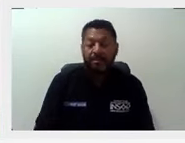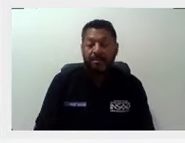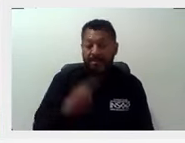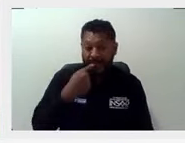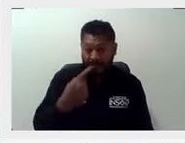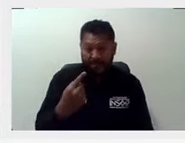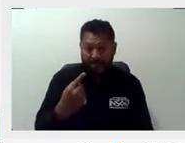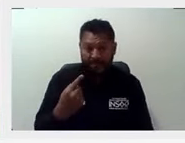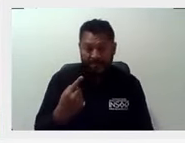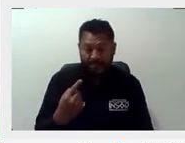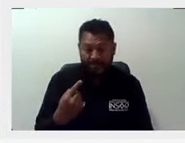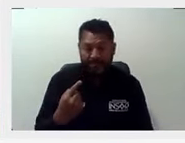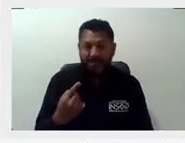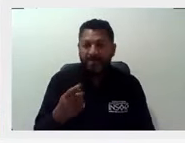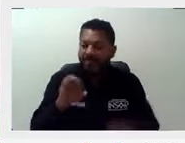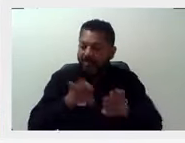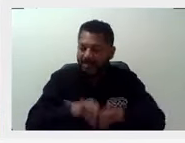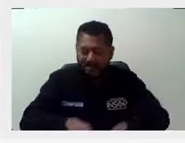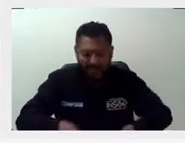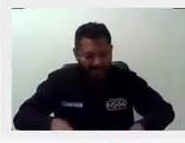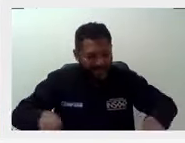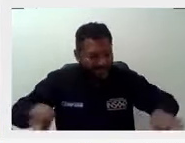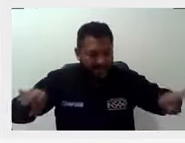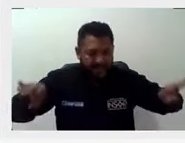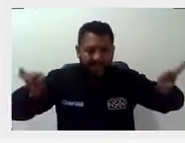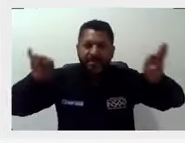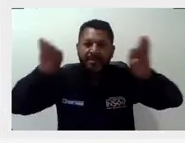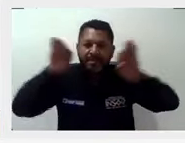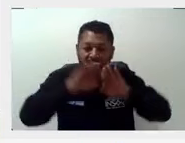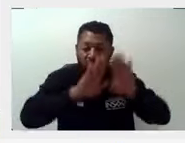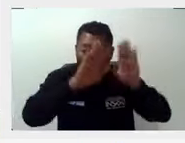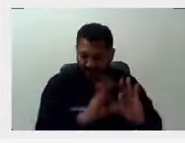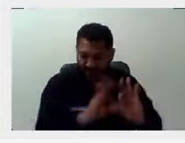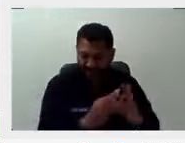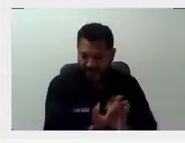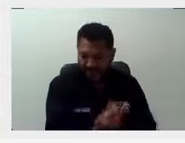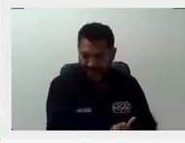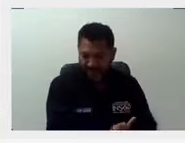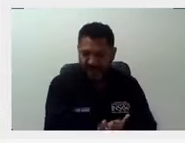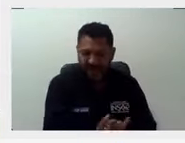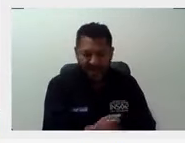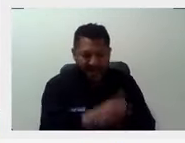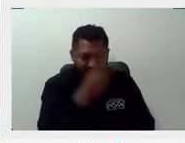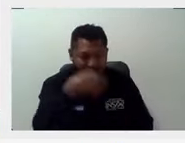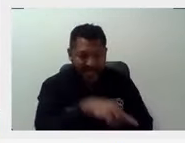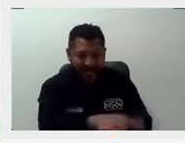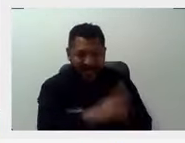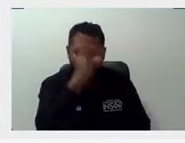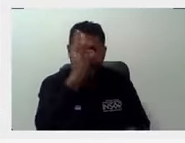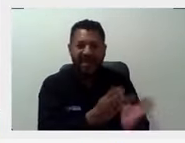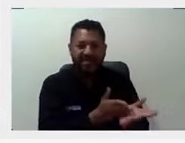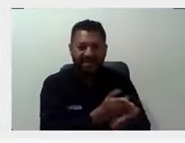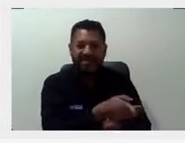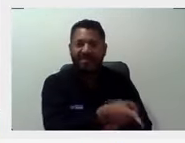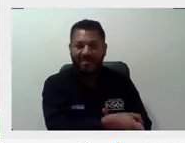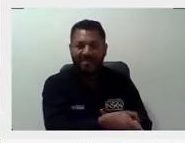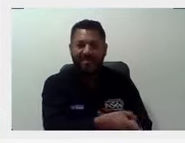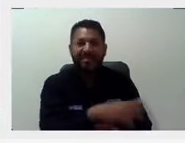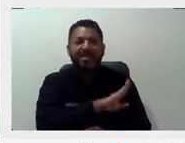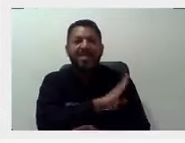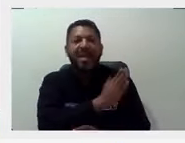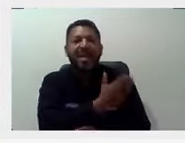que lo más importante que podemos hacer como familias es creer en nuestros hijos y creer más en sus capacidades, porque